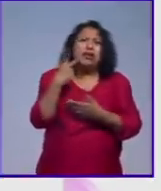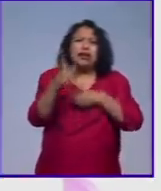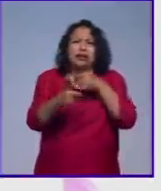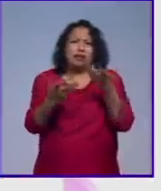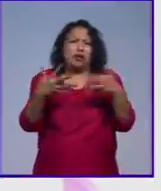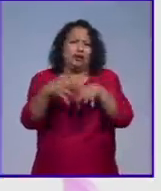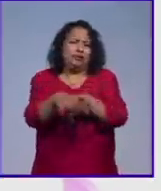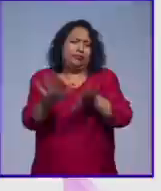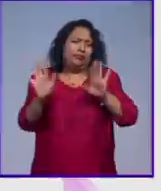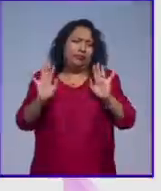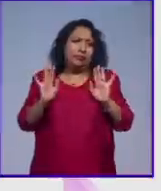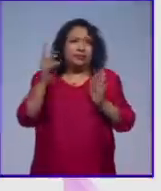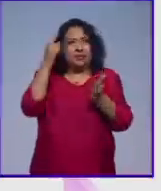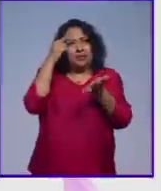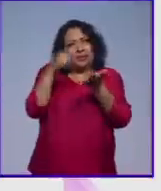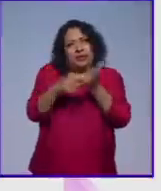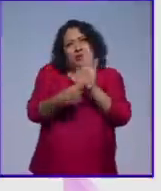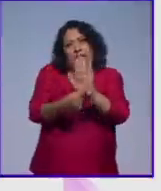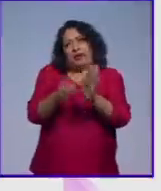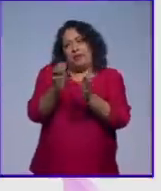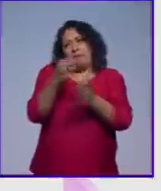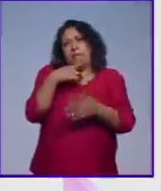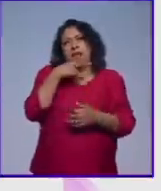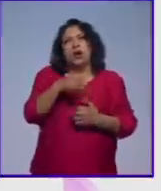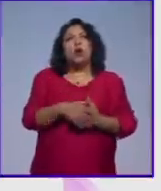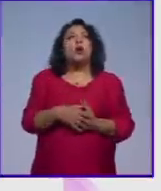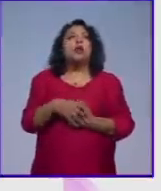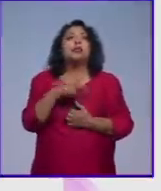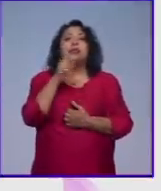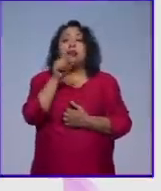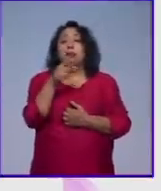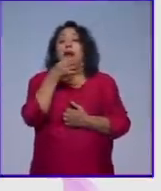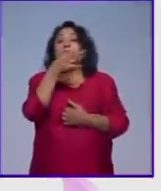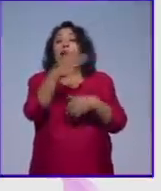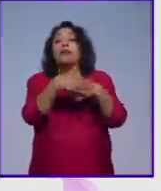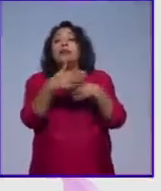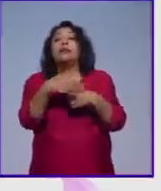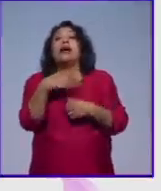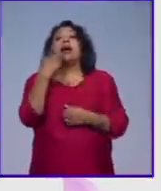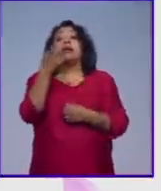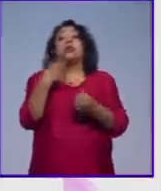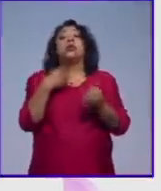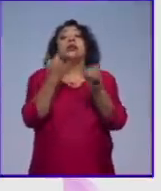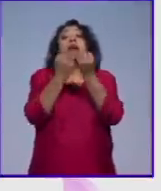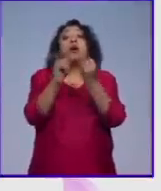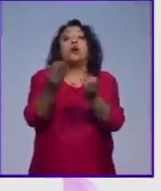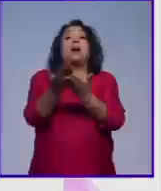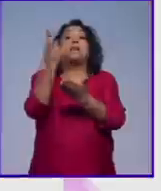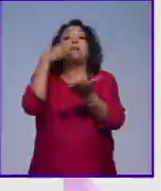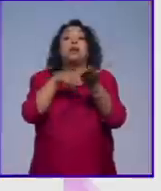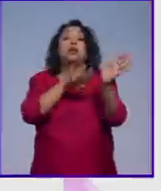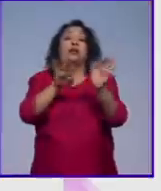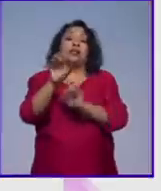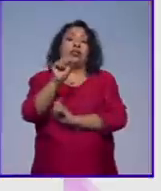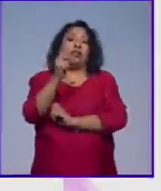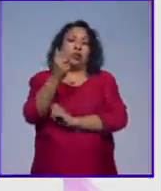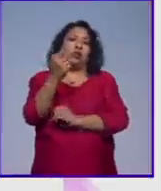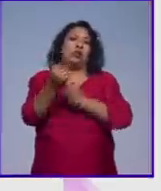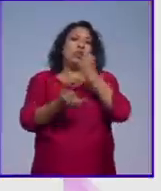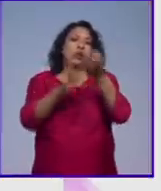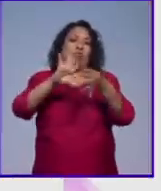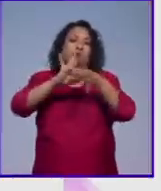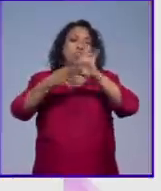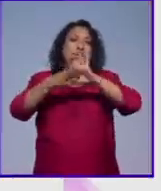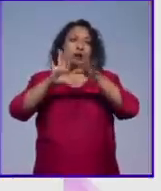deporte? Bueno, creo que es el mejor escenario y déjame si decirte, no, ¿cuándo, no? Déjame decirte que eso se inauguró en 1968 en los Juegos